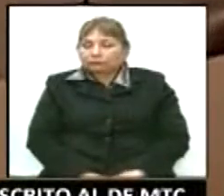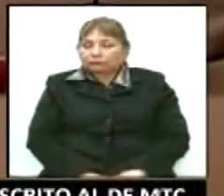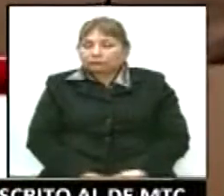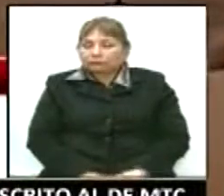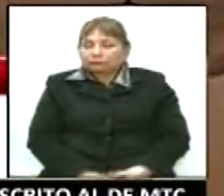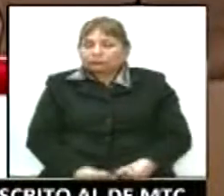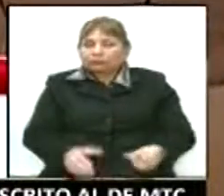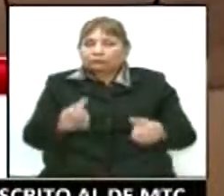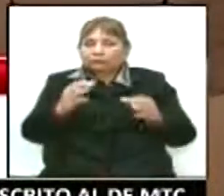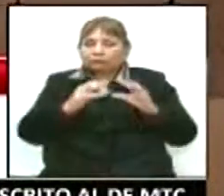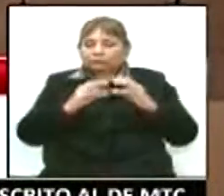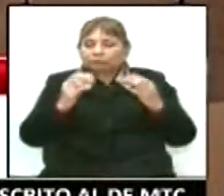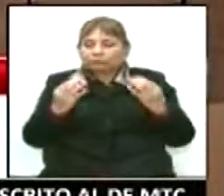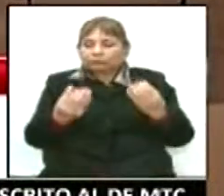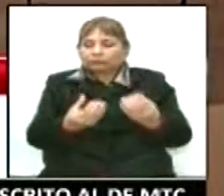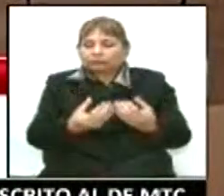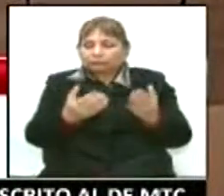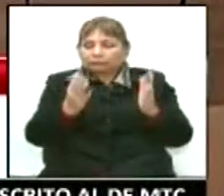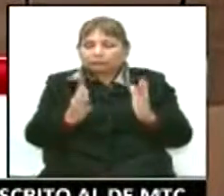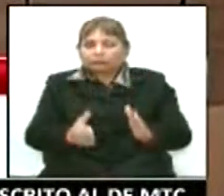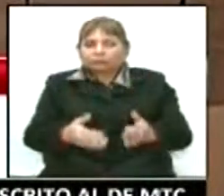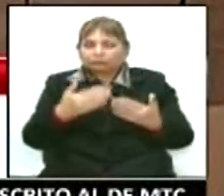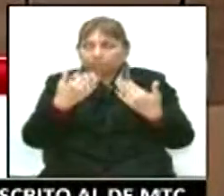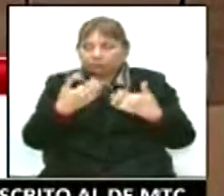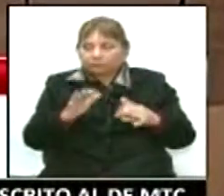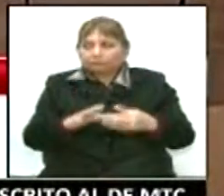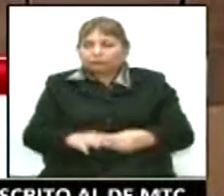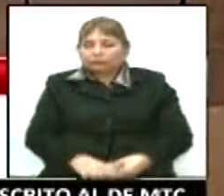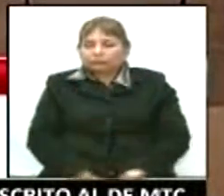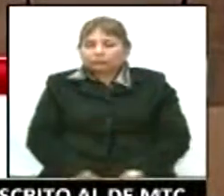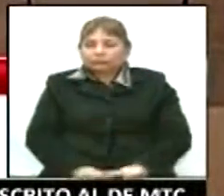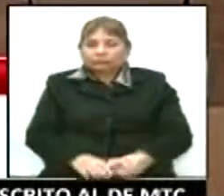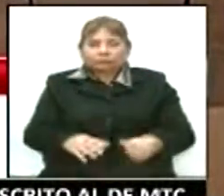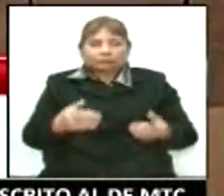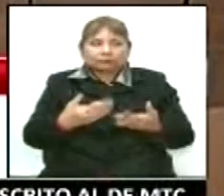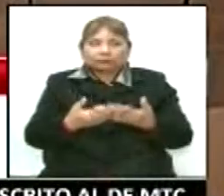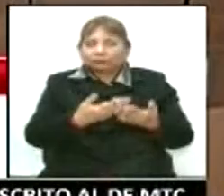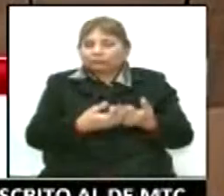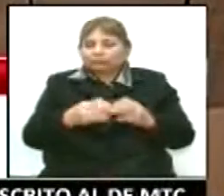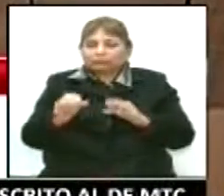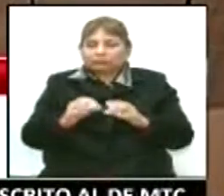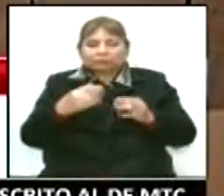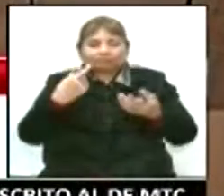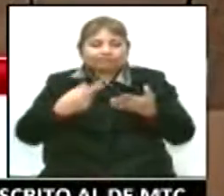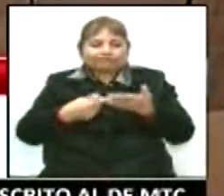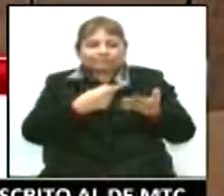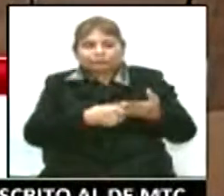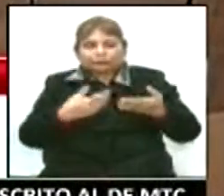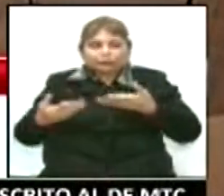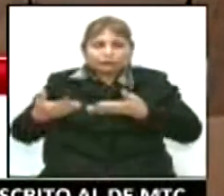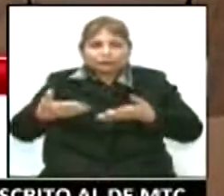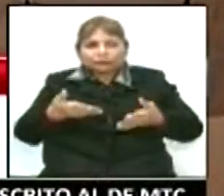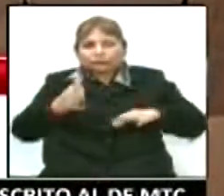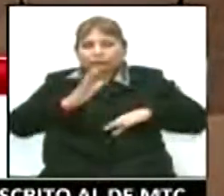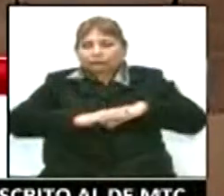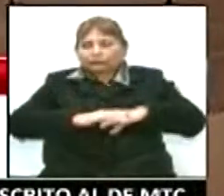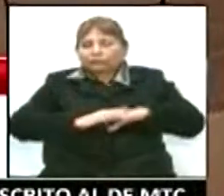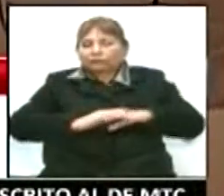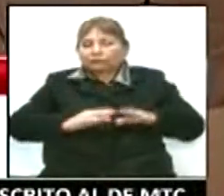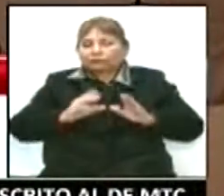Señores congresistas, habiendo ya llevado a cabo el debate referente al proyecto de